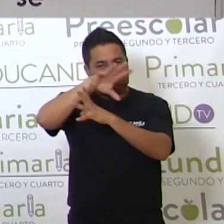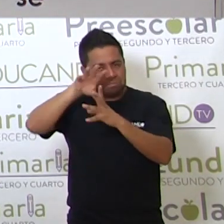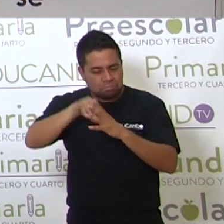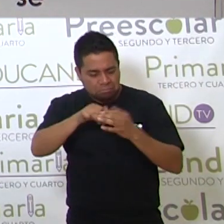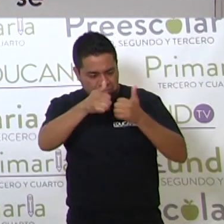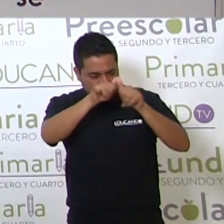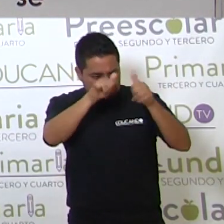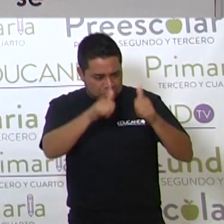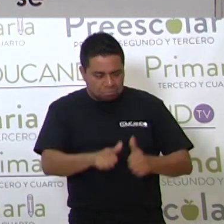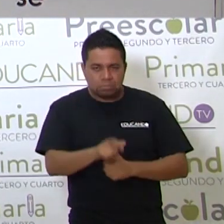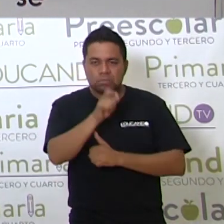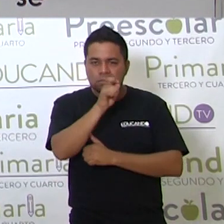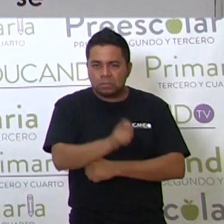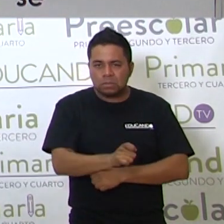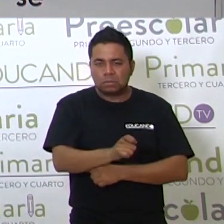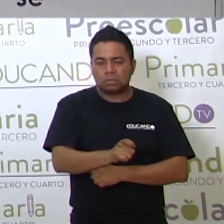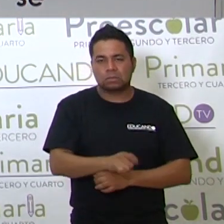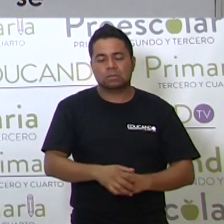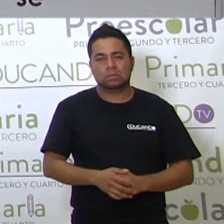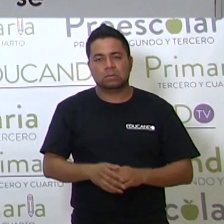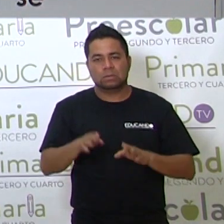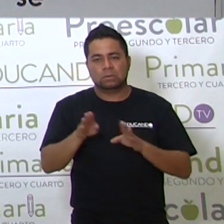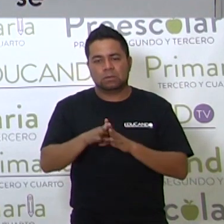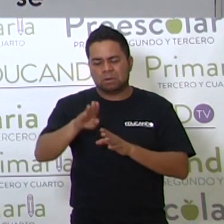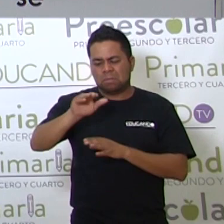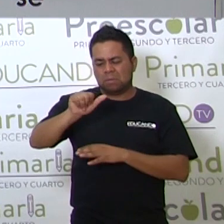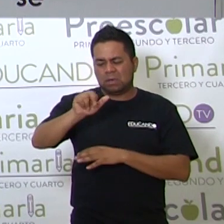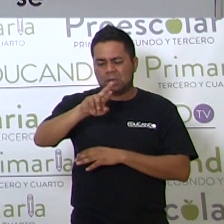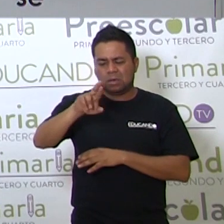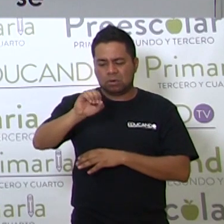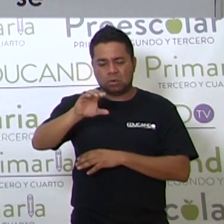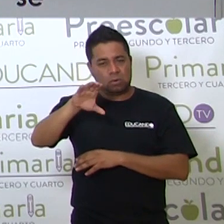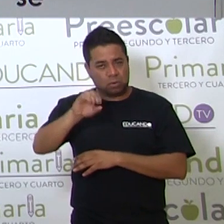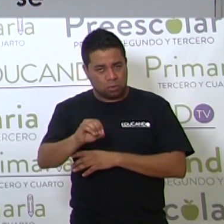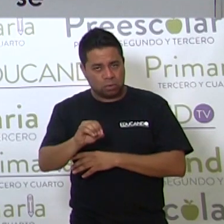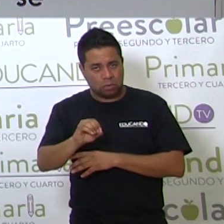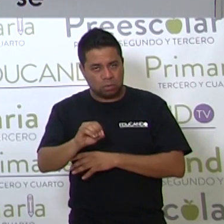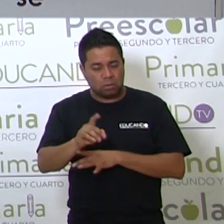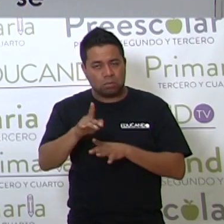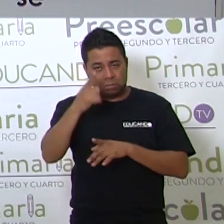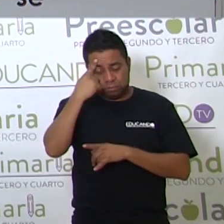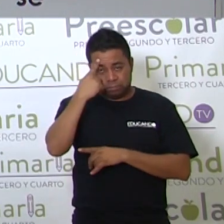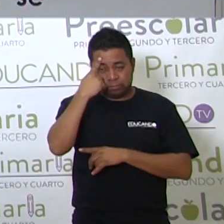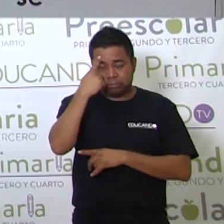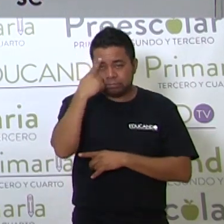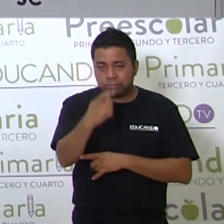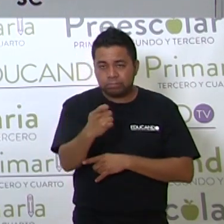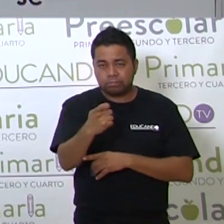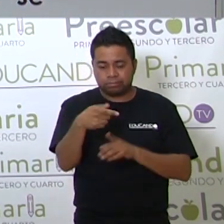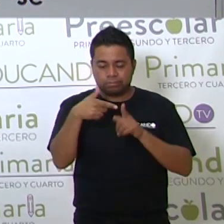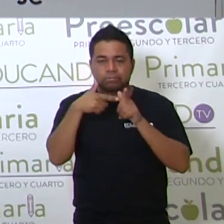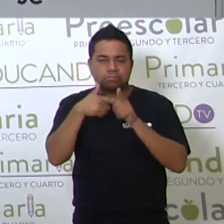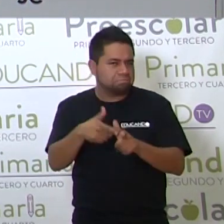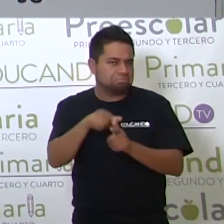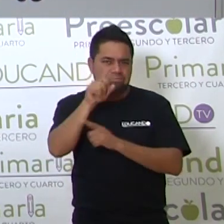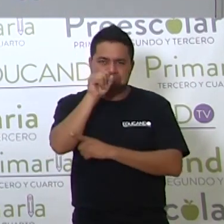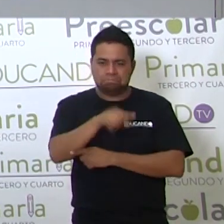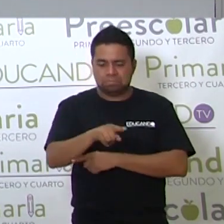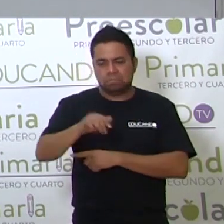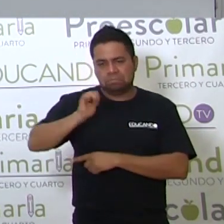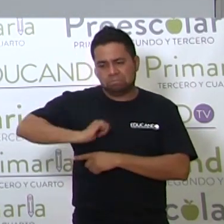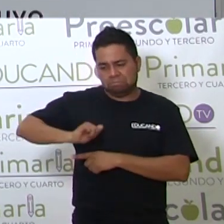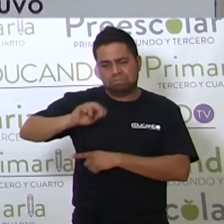fue producido bajo la tradición barroca, pero a partir de un equilibrio se mantuvieron los elementos